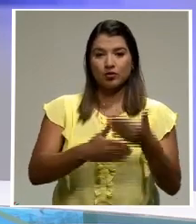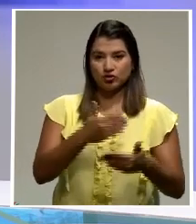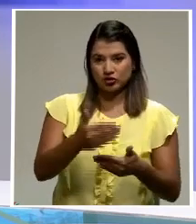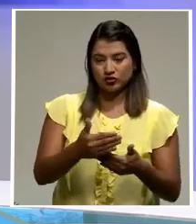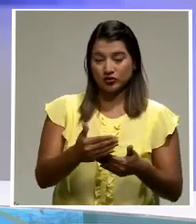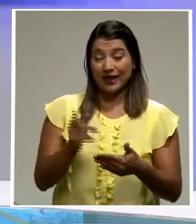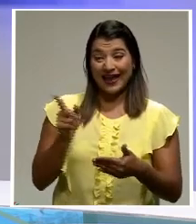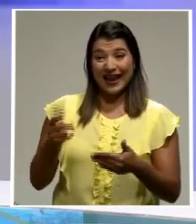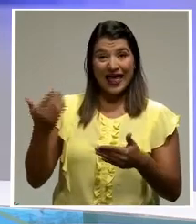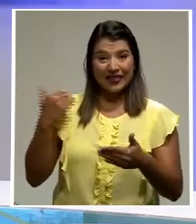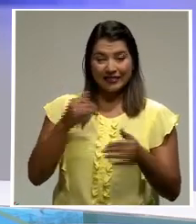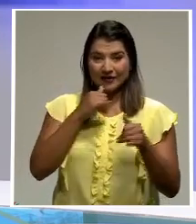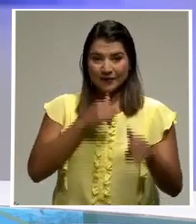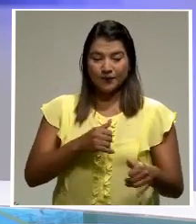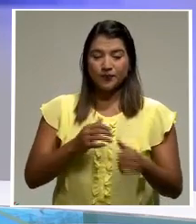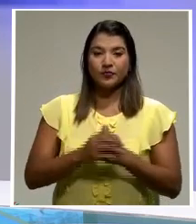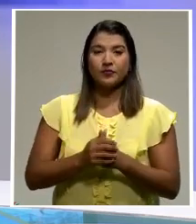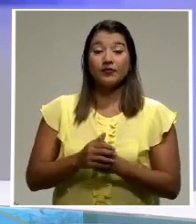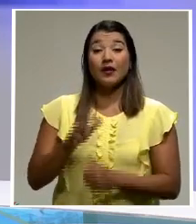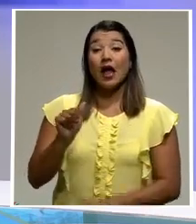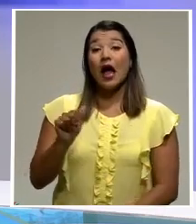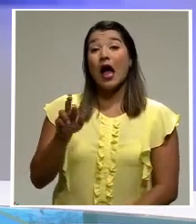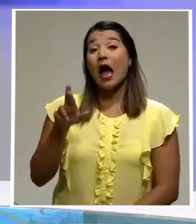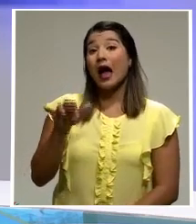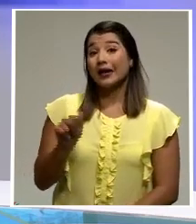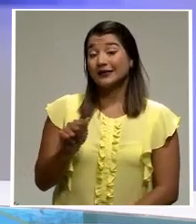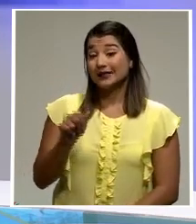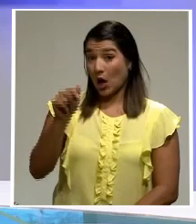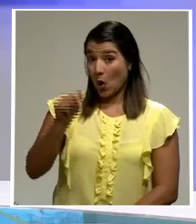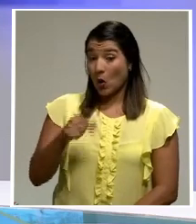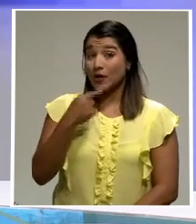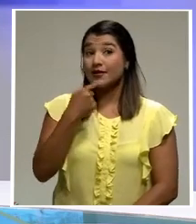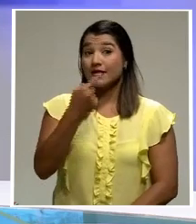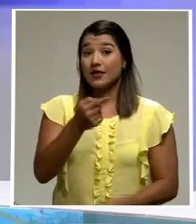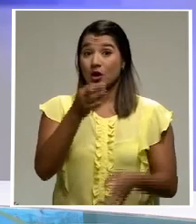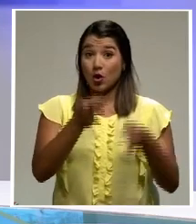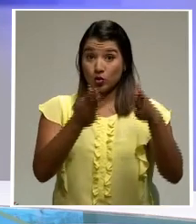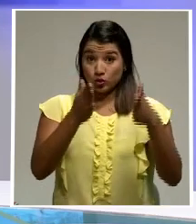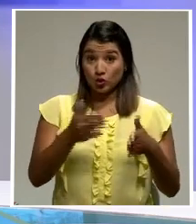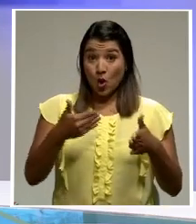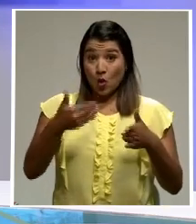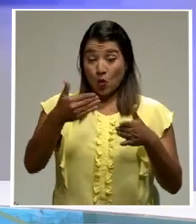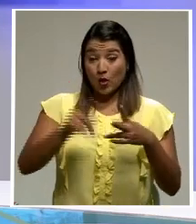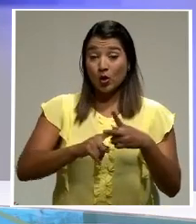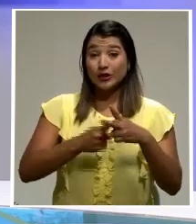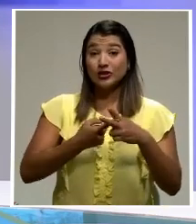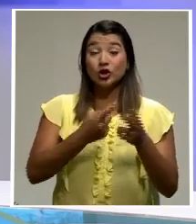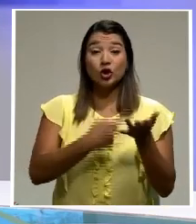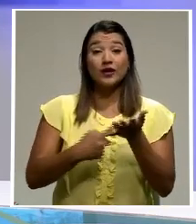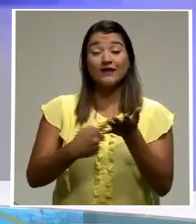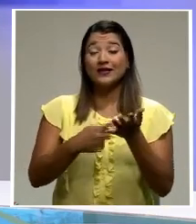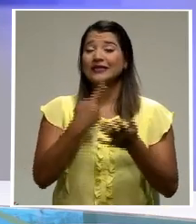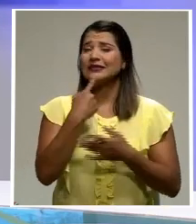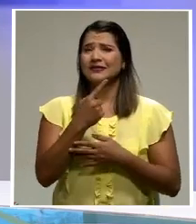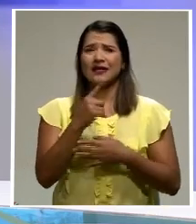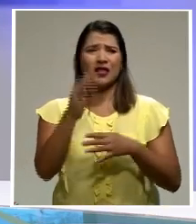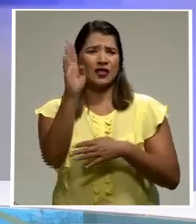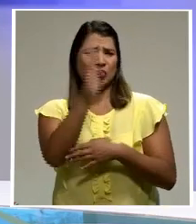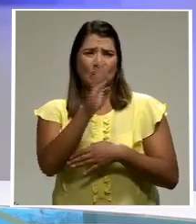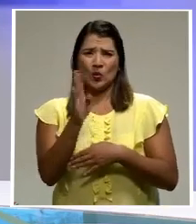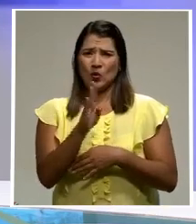2016. Araya declaró hoy ante los jueces al inicio del debate y aseguró que nunca fue